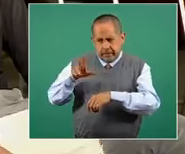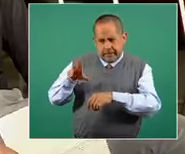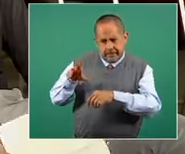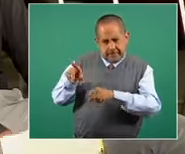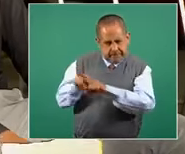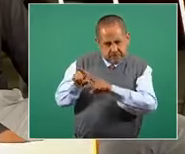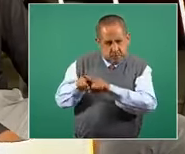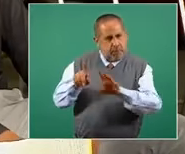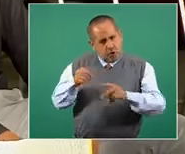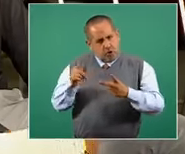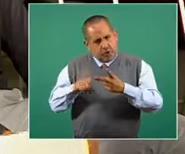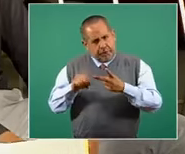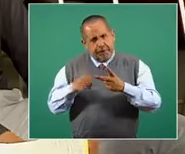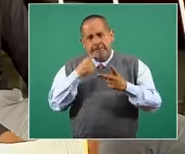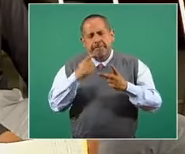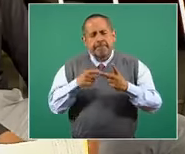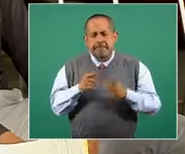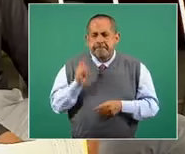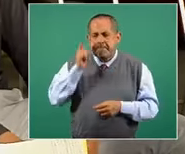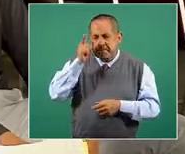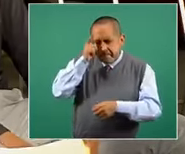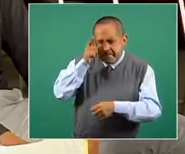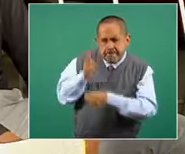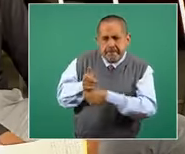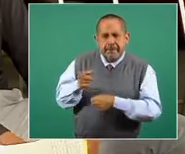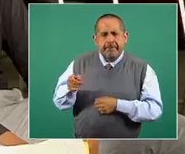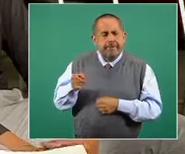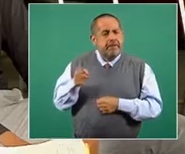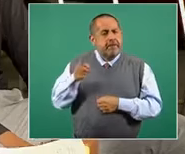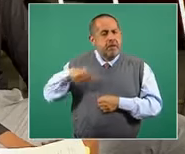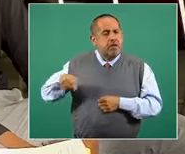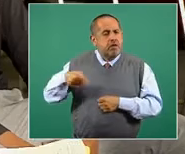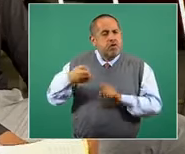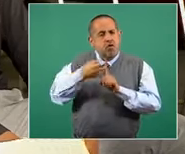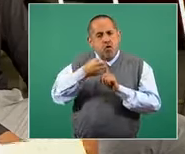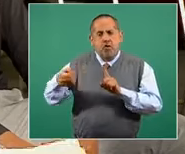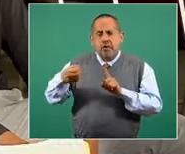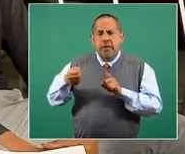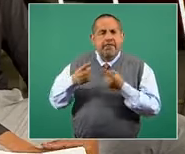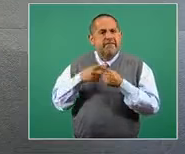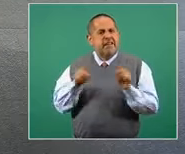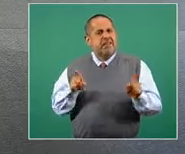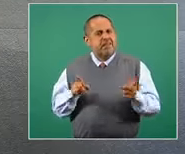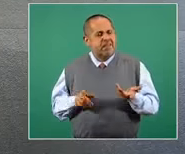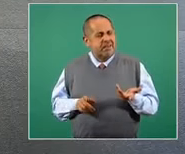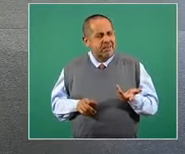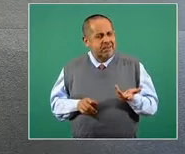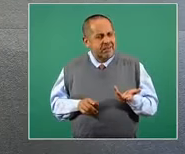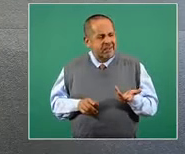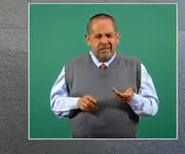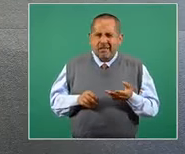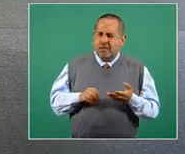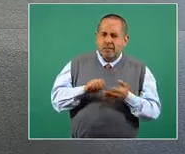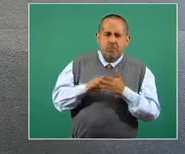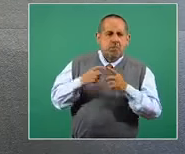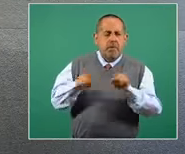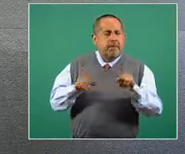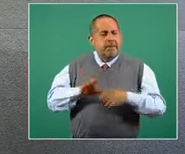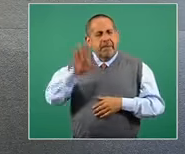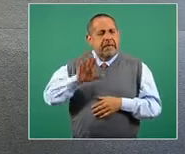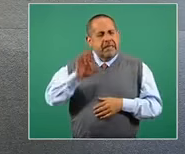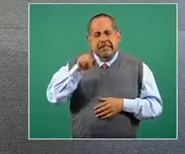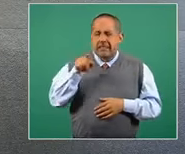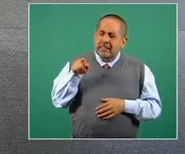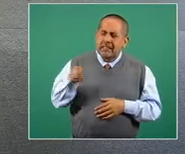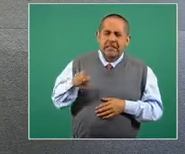otra, me pude dar cuenta que se están organizando de una manera distinta. Es decir, parece que hay